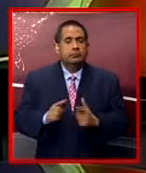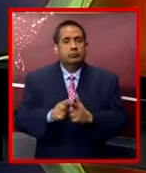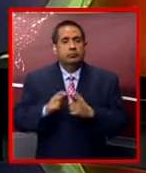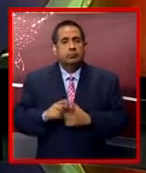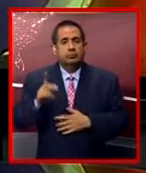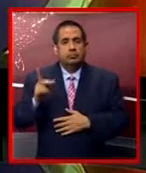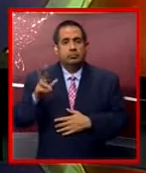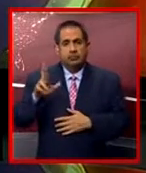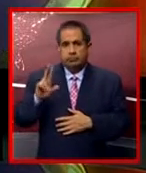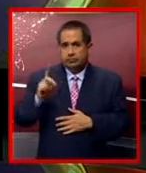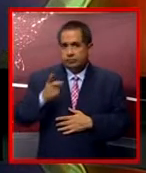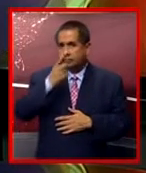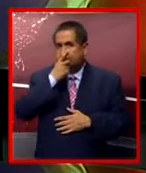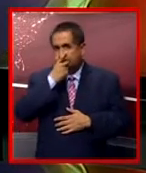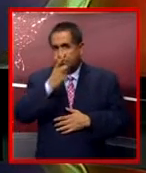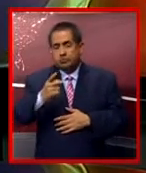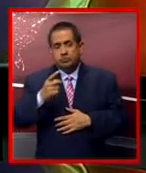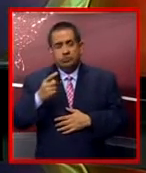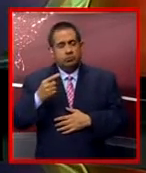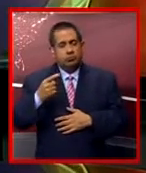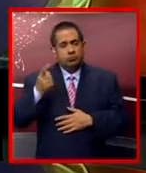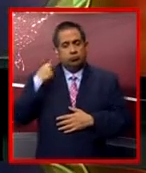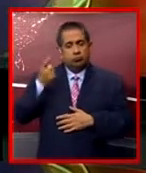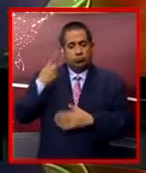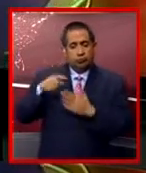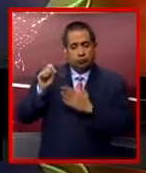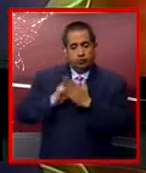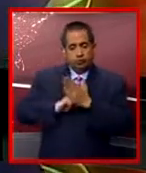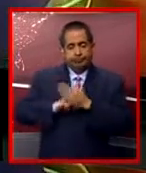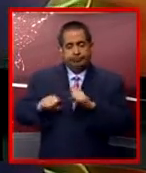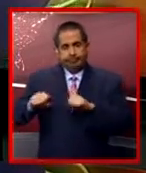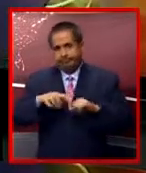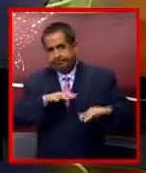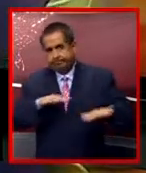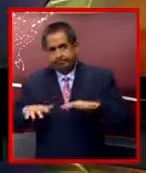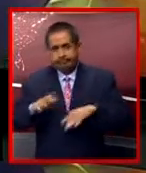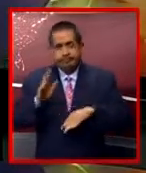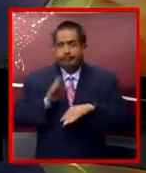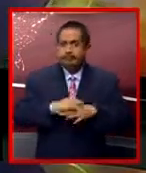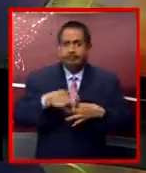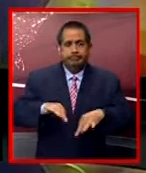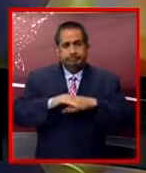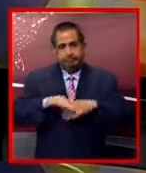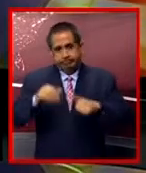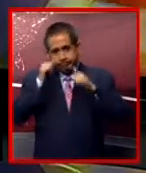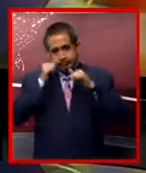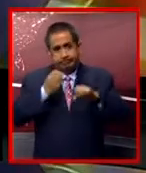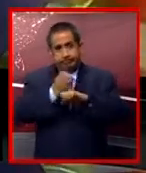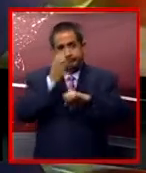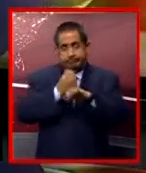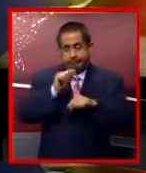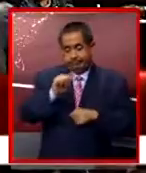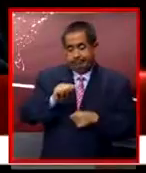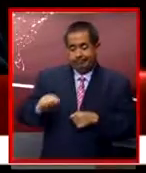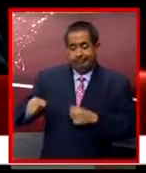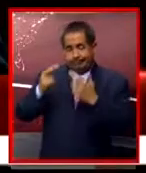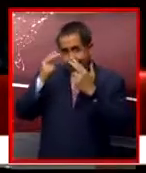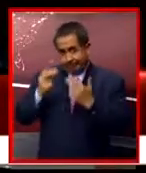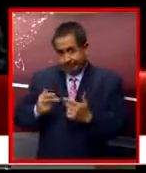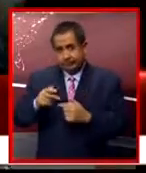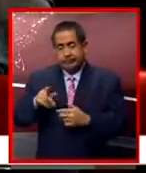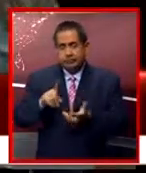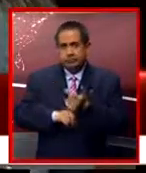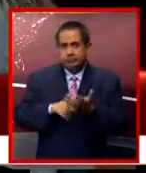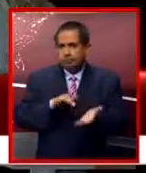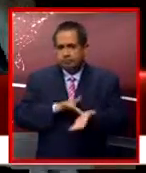de la Revolución Democrática dijo que a un mes de los sismos, la prioridad es atender a las entidades que resultaron afectadas y para contribuir